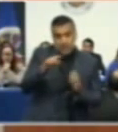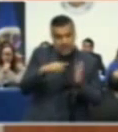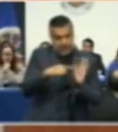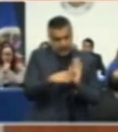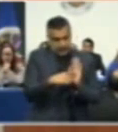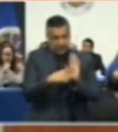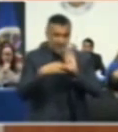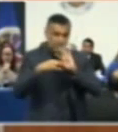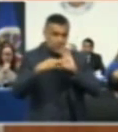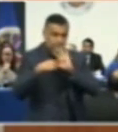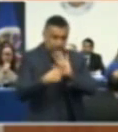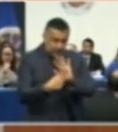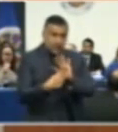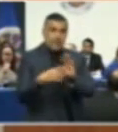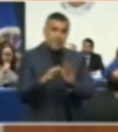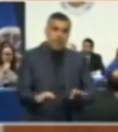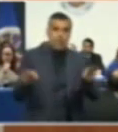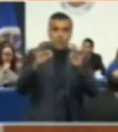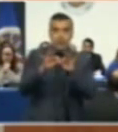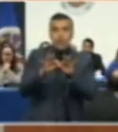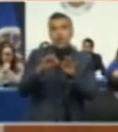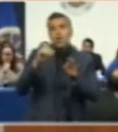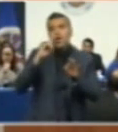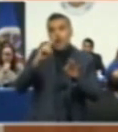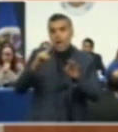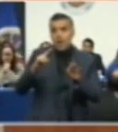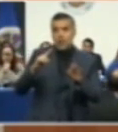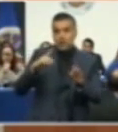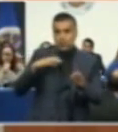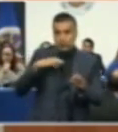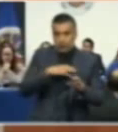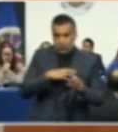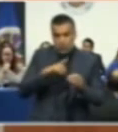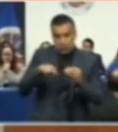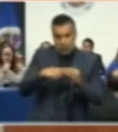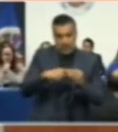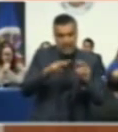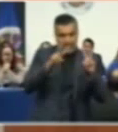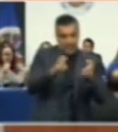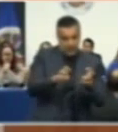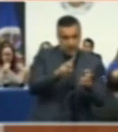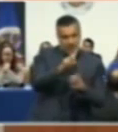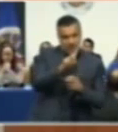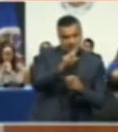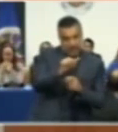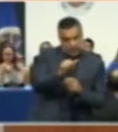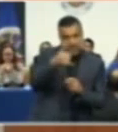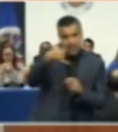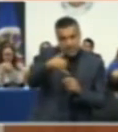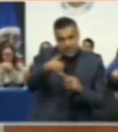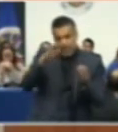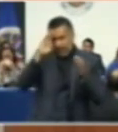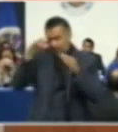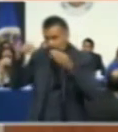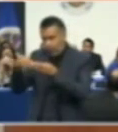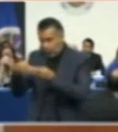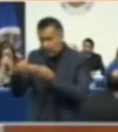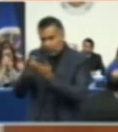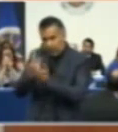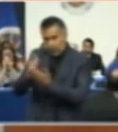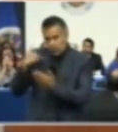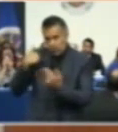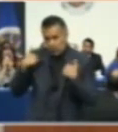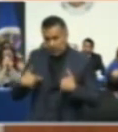marca de manera irreversible la conjunción entre el tema de la discapacidad y el enfoque de los